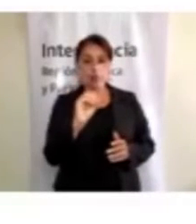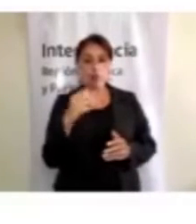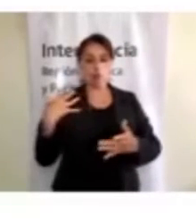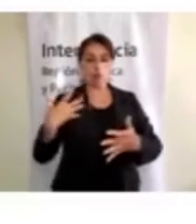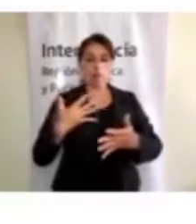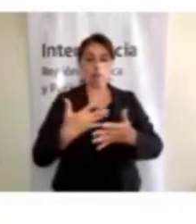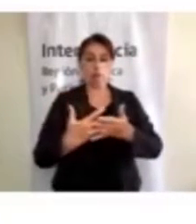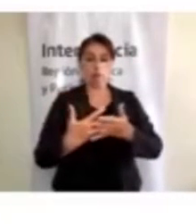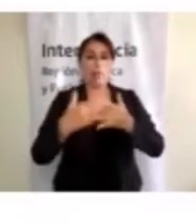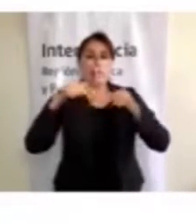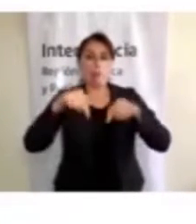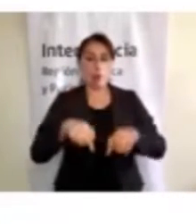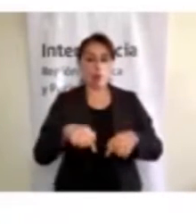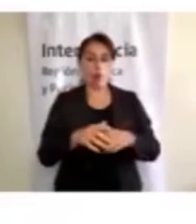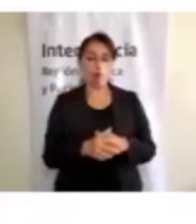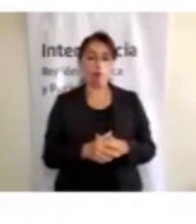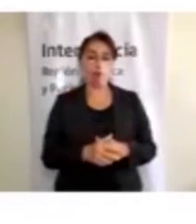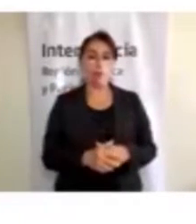a la fecha.